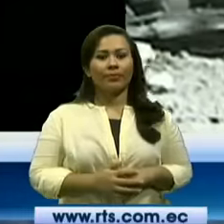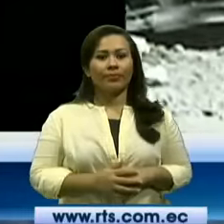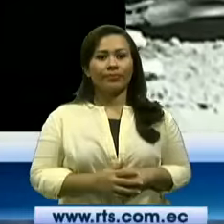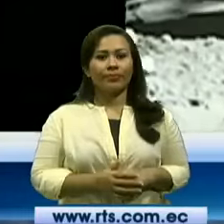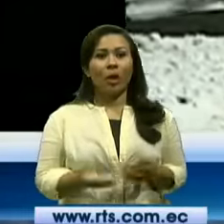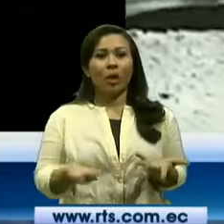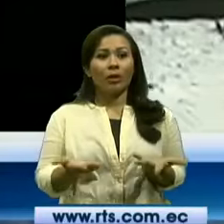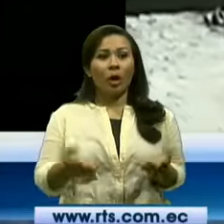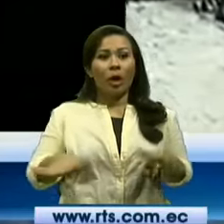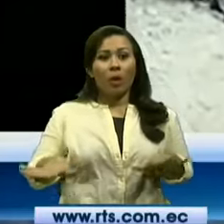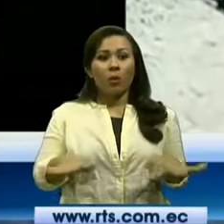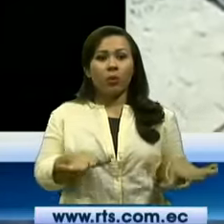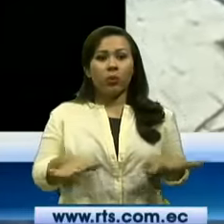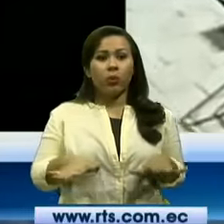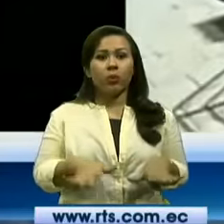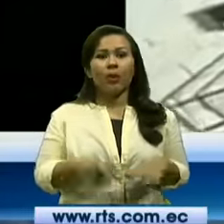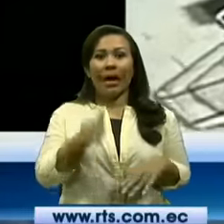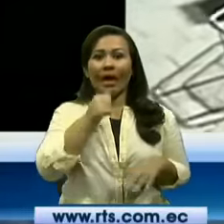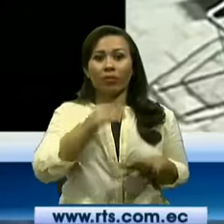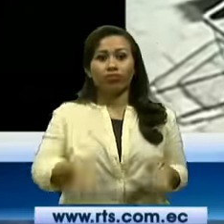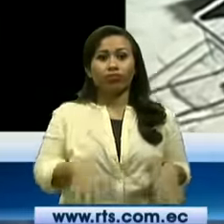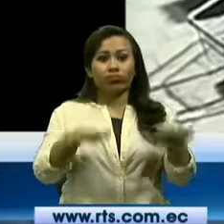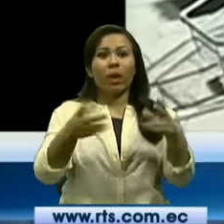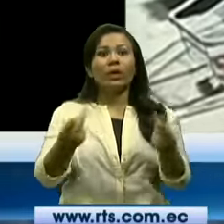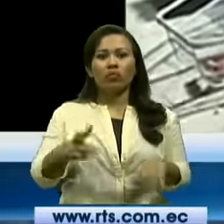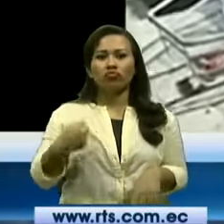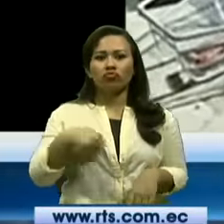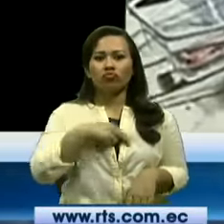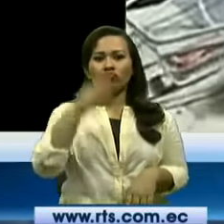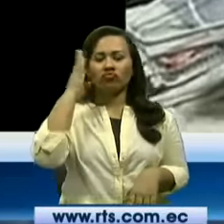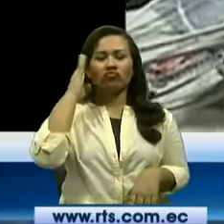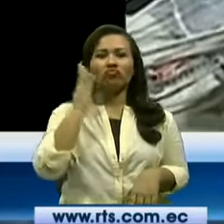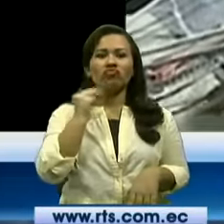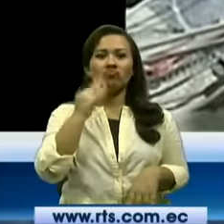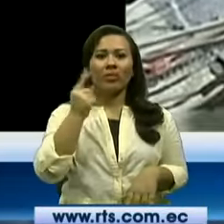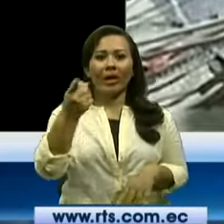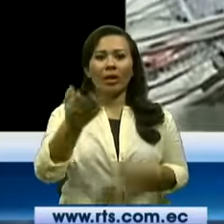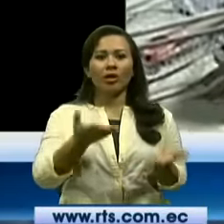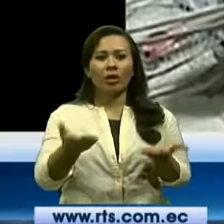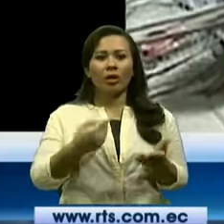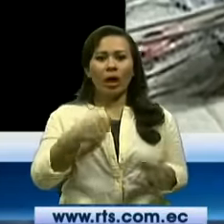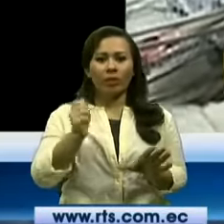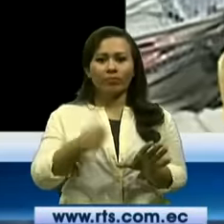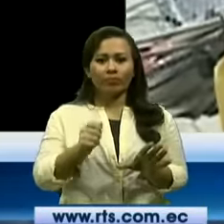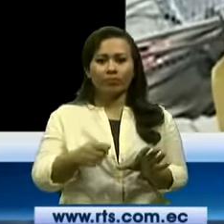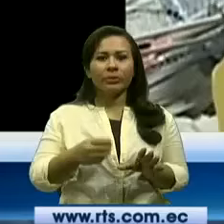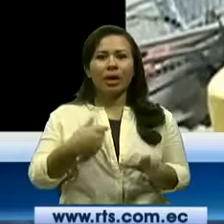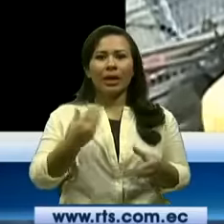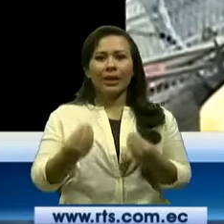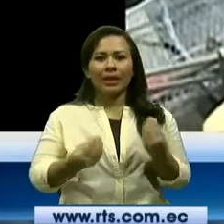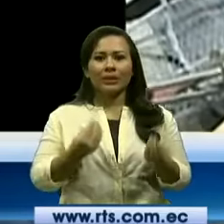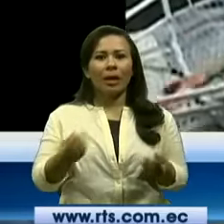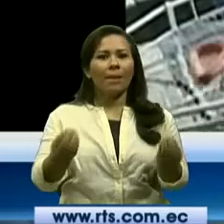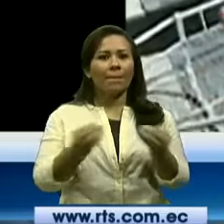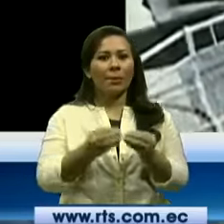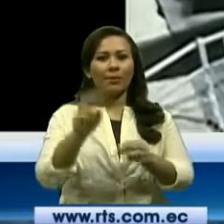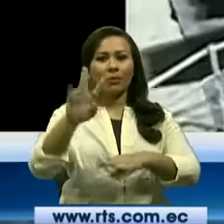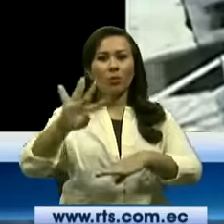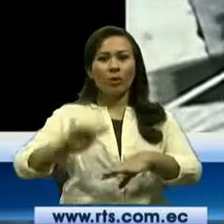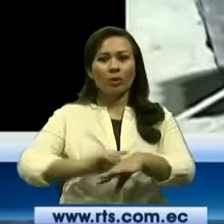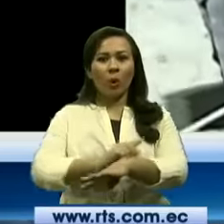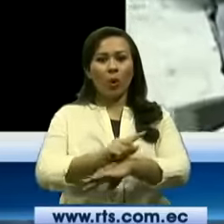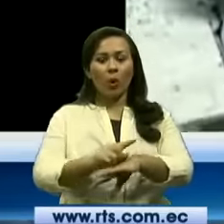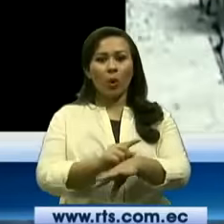terremotos, inundaciones. El personal, como lo ves, va a trabajar de contado o de corrido, como se pueda decir, más allá de las 24 horas,